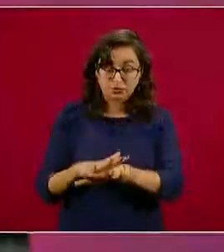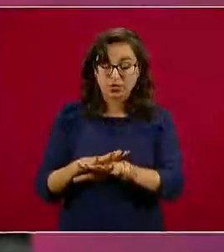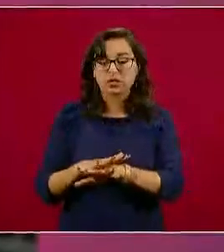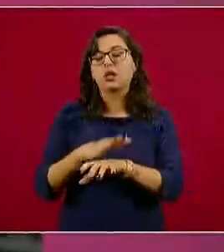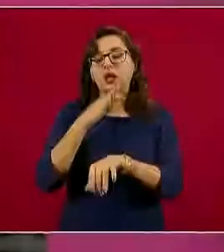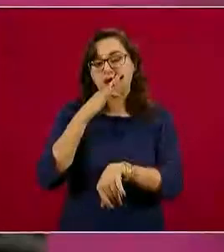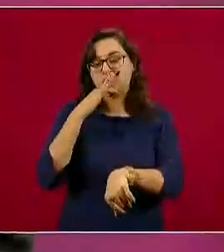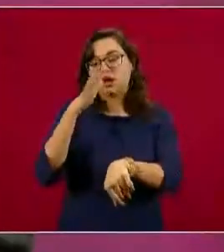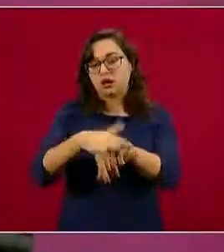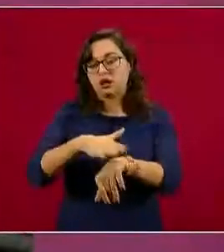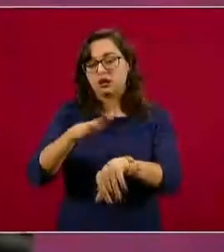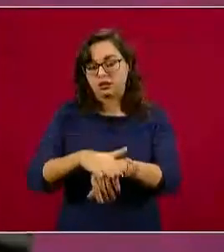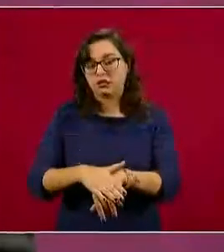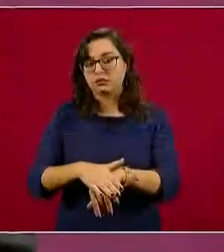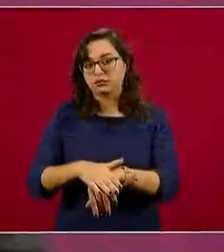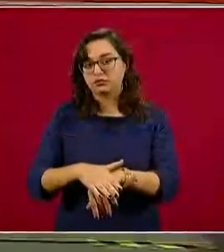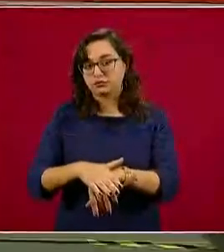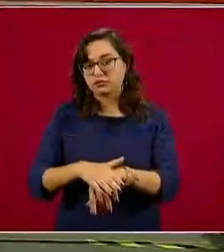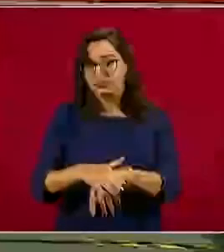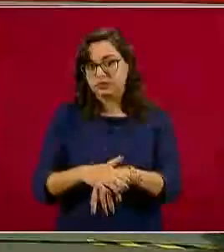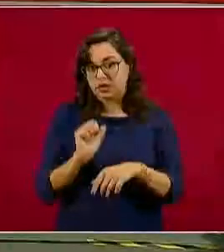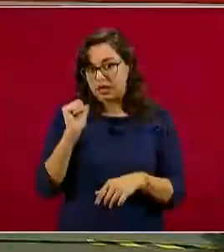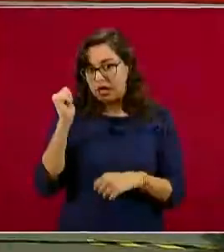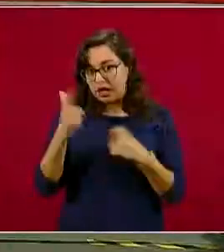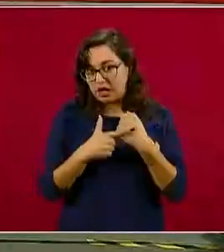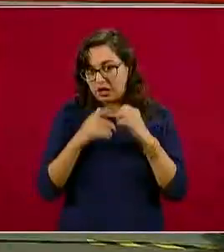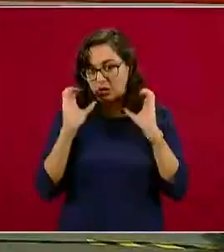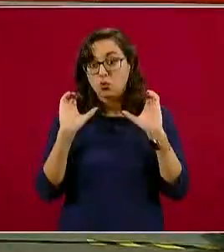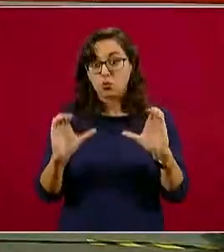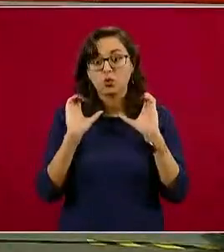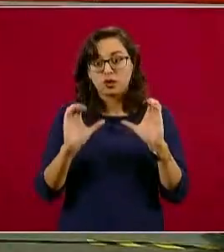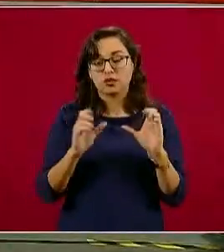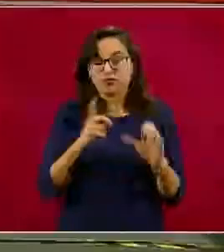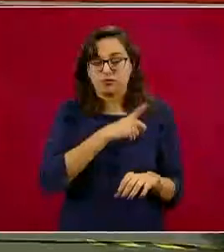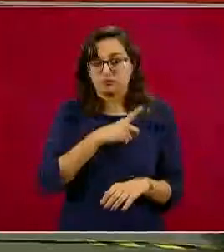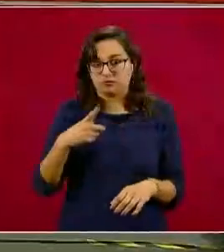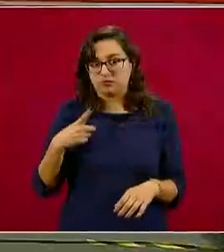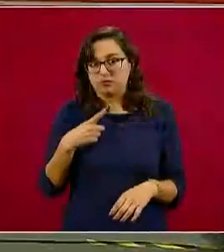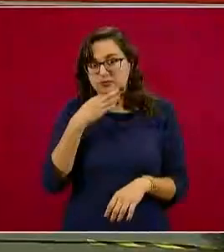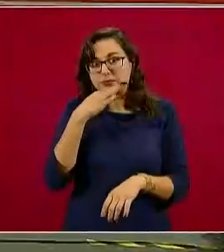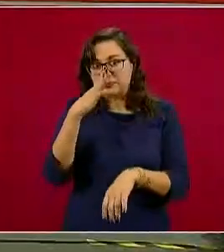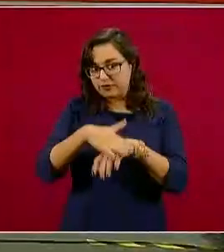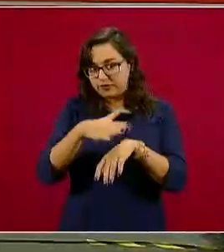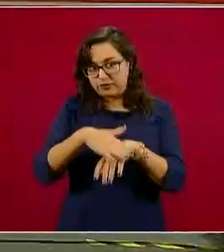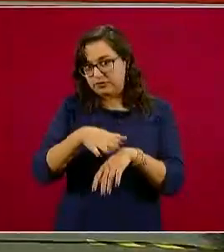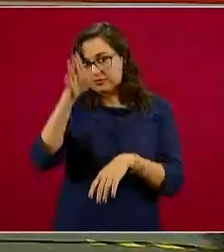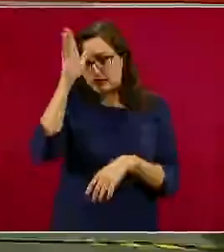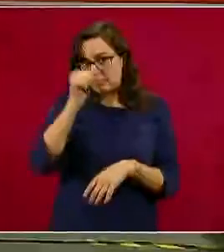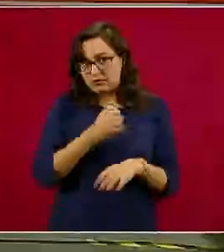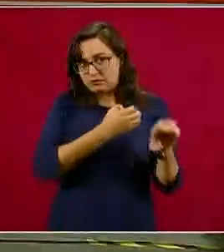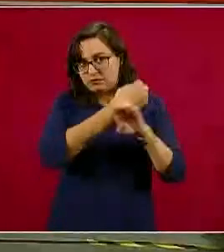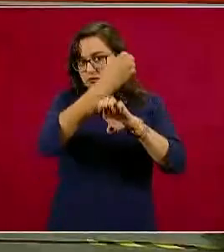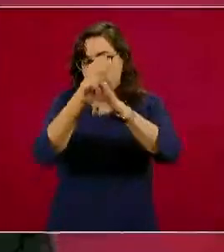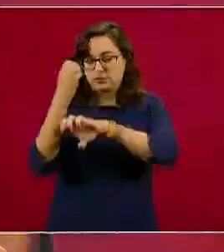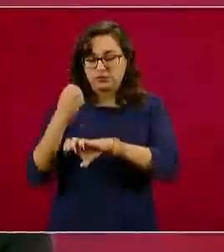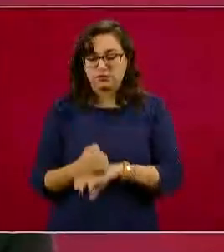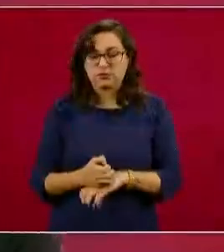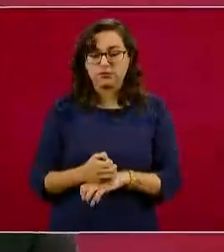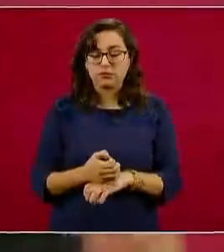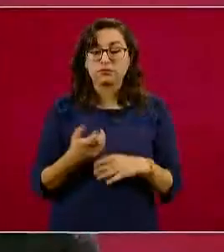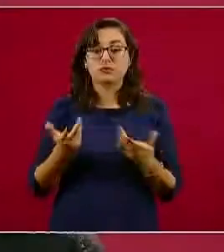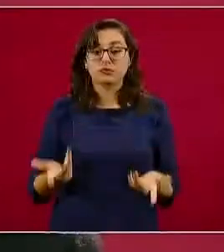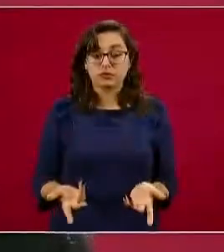a enviar un aviso, una alerta, tal como corresponde, tal como está en el lineamiento y fue acordado con los gobiernos estatales, que